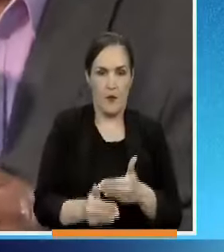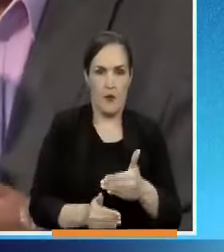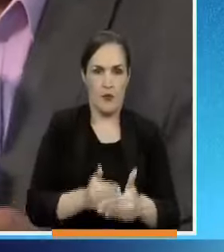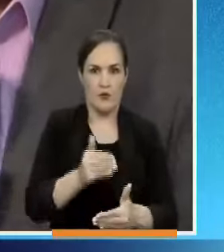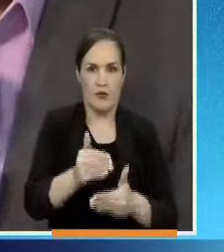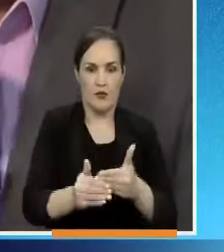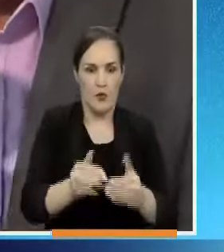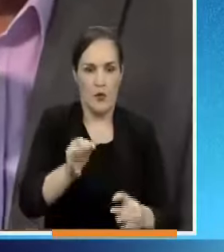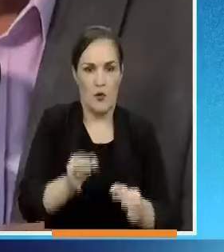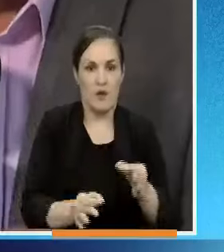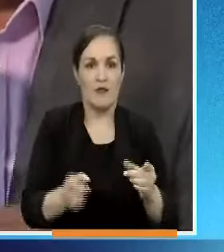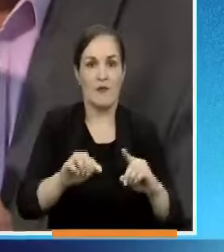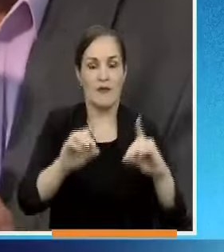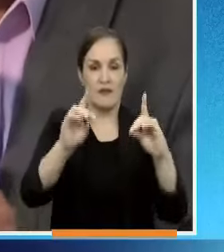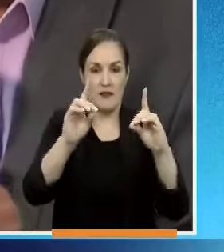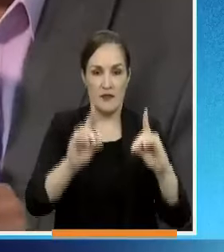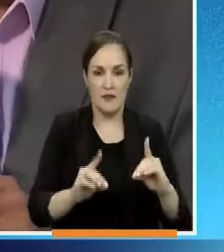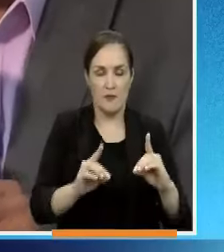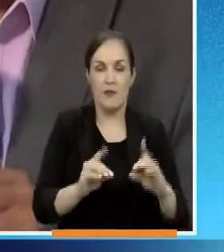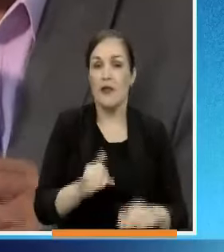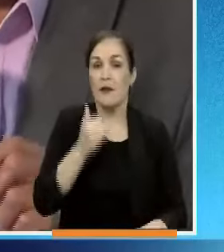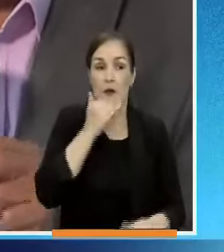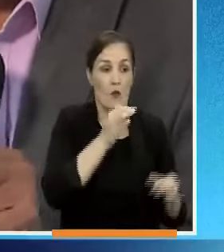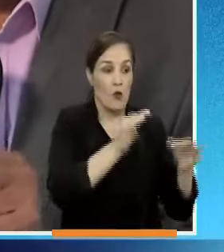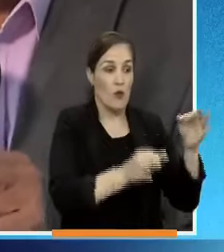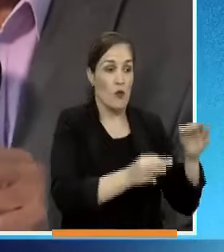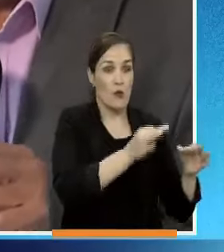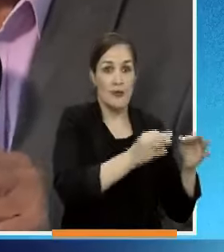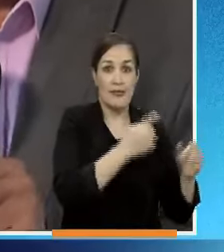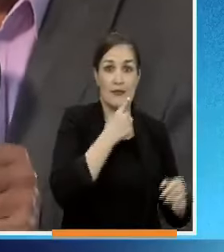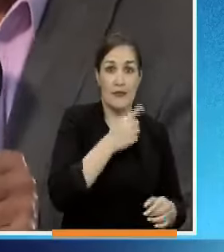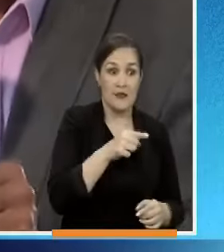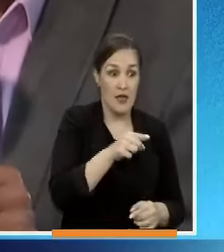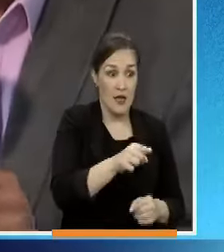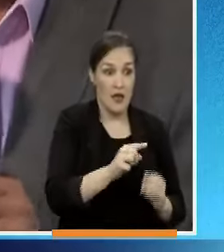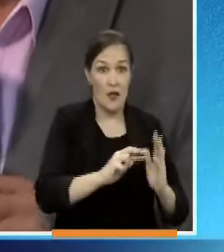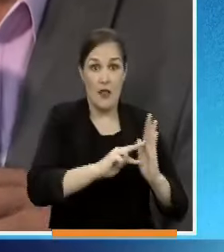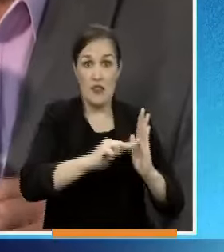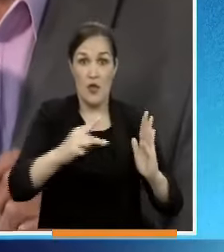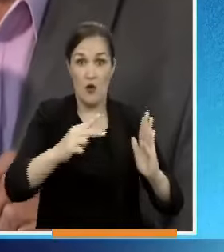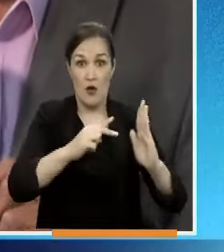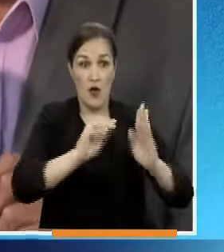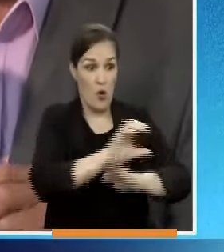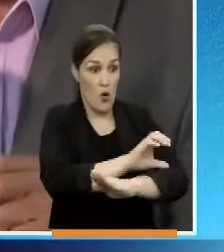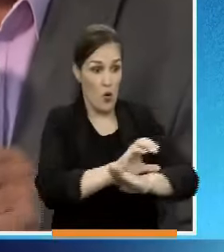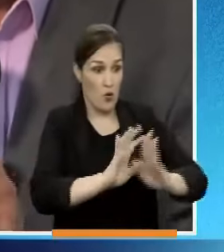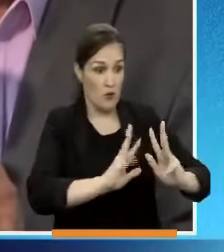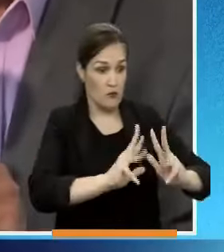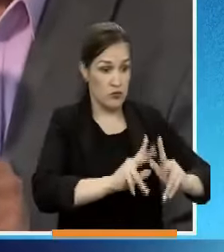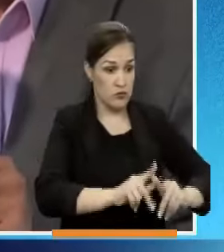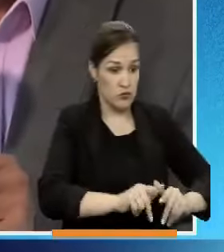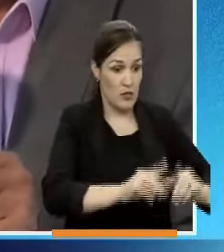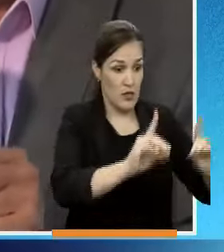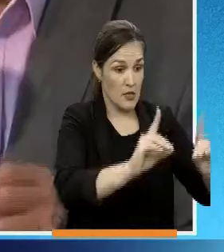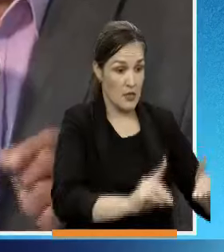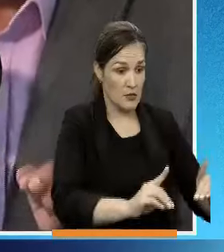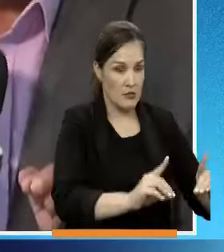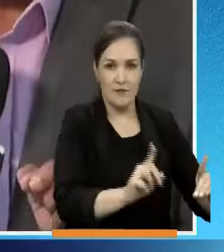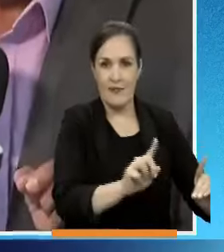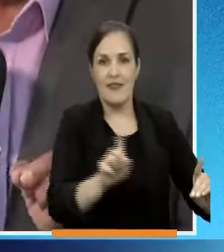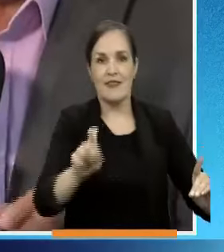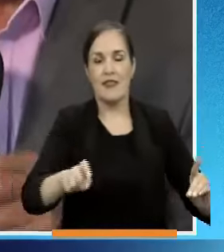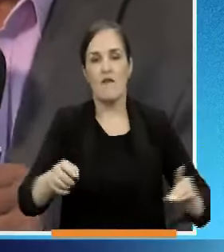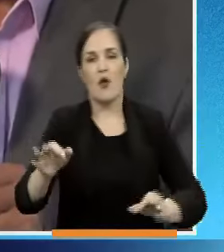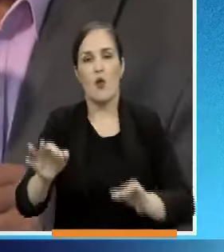judiciales y en sus decisiones. Dijo la Corte que una máquina no puede reemplazar el criterio de un juez natural.